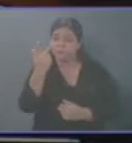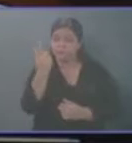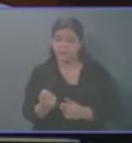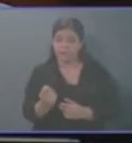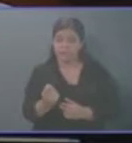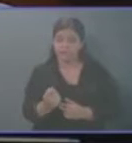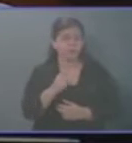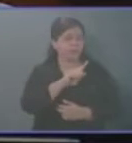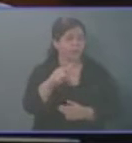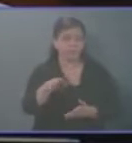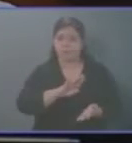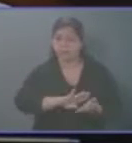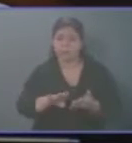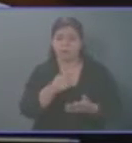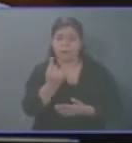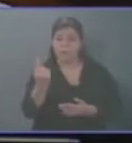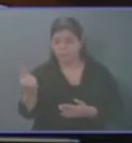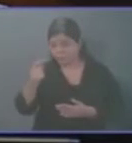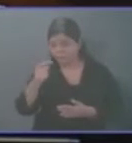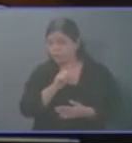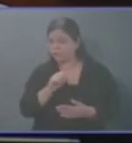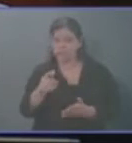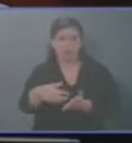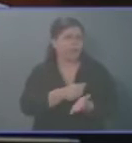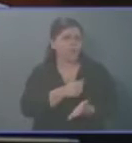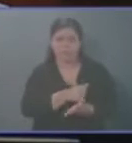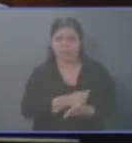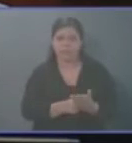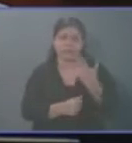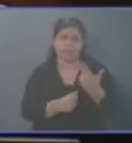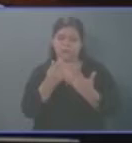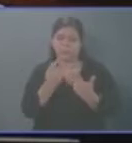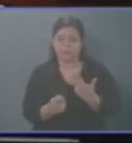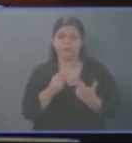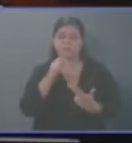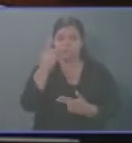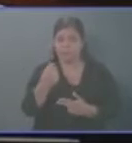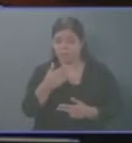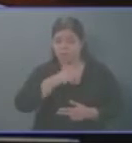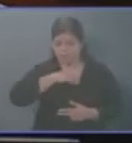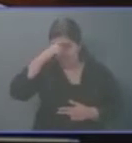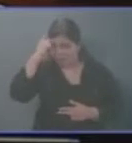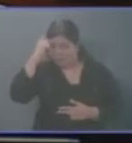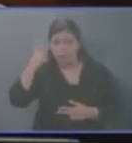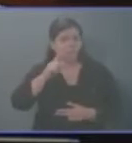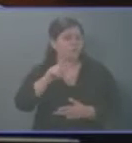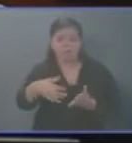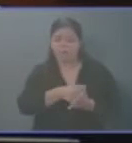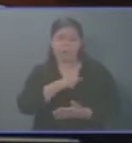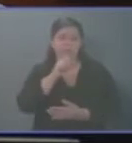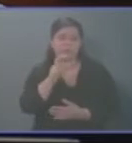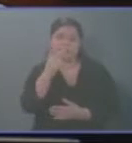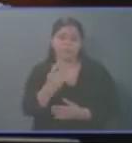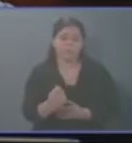3 meses los cotizantes no les descuenten en su salario las cotizaciones de AFP y sabemos